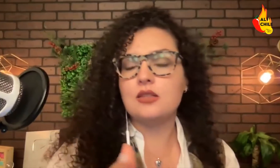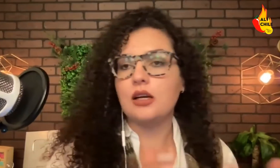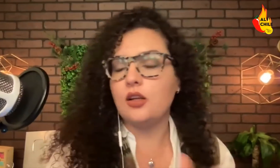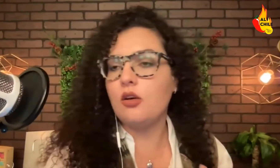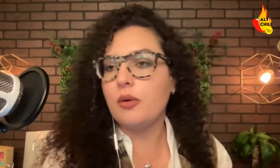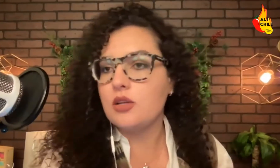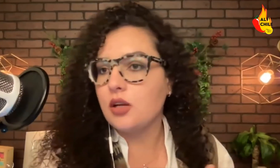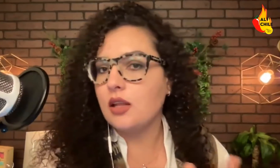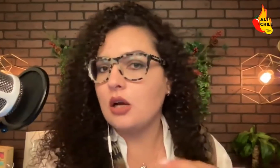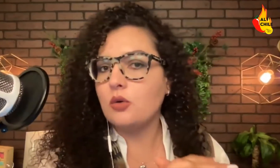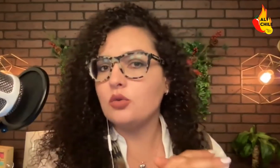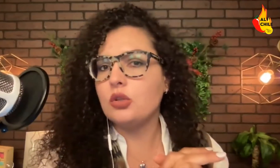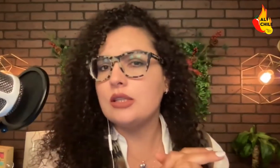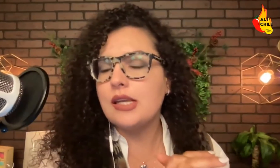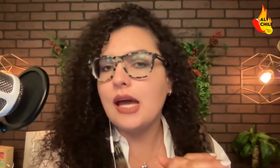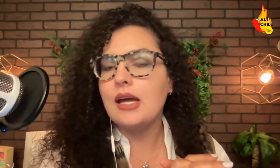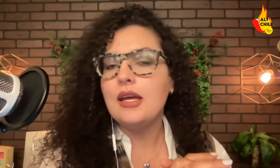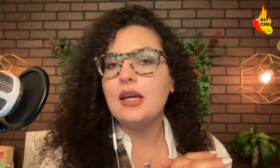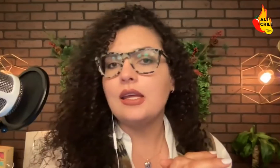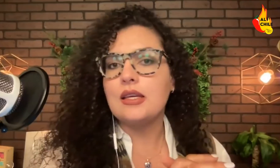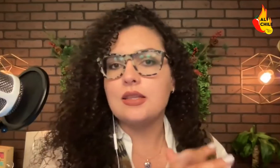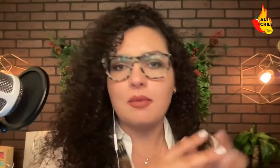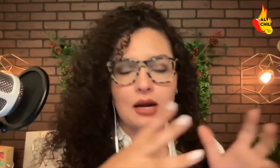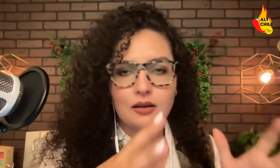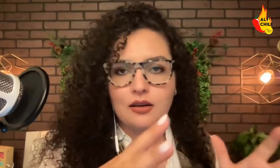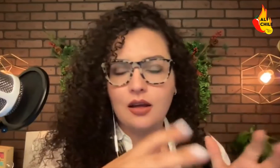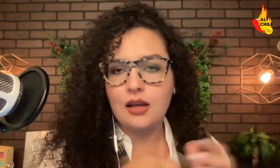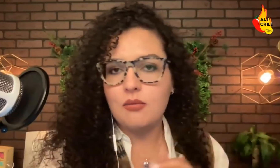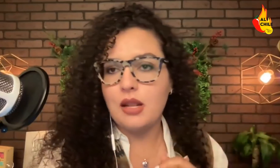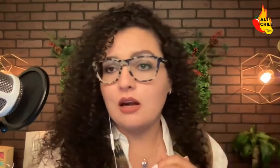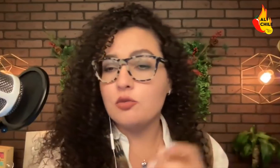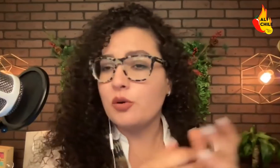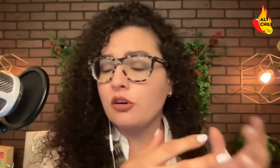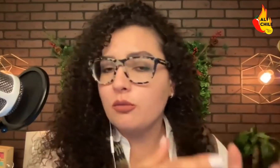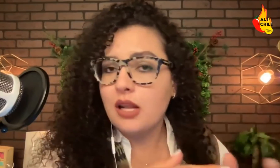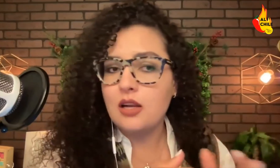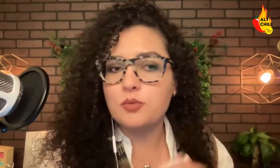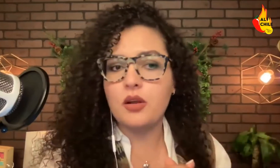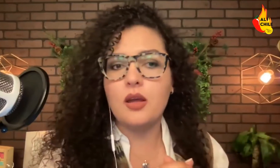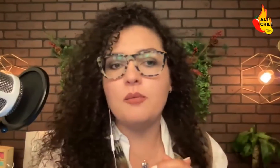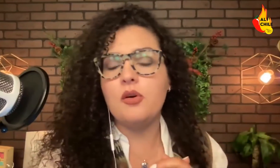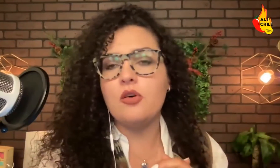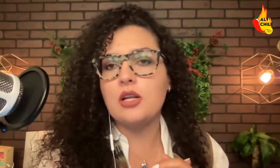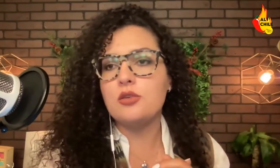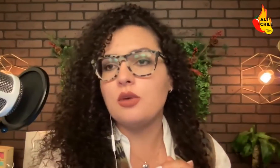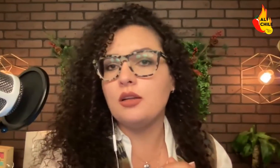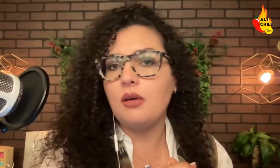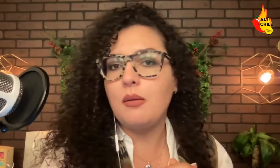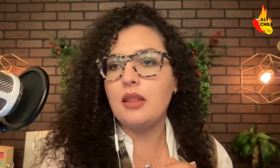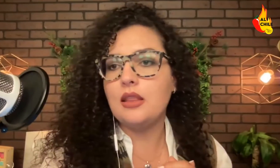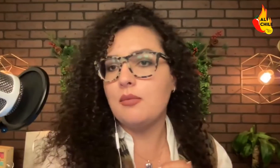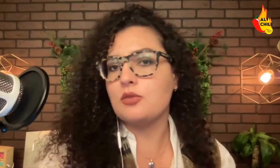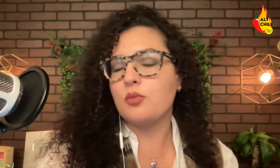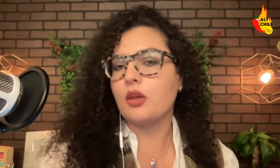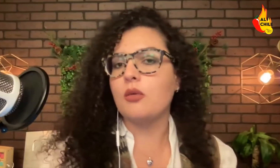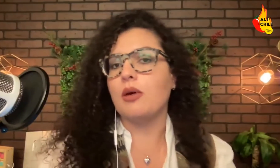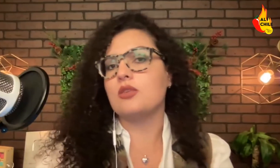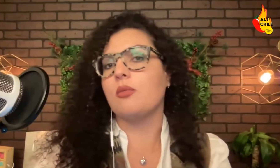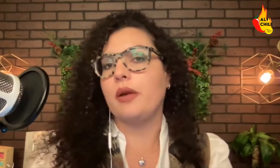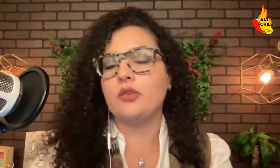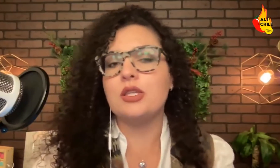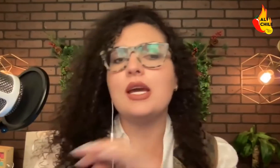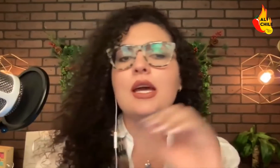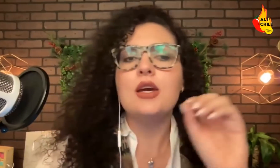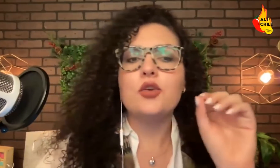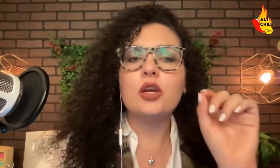¿no? Mientras el secretario de Gobernación, Adán Augusto, decía que se van a eliminar los plurinominales, por ejemplo, Horacio Duarte hablaba de temas un poquito